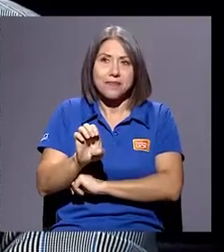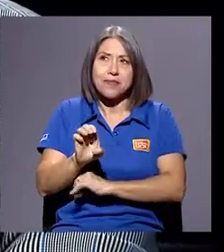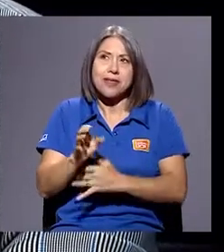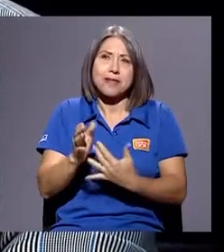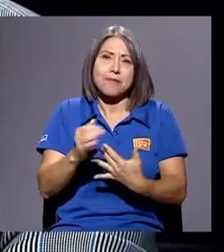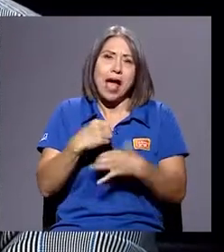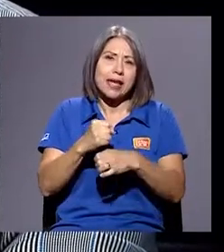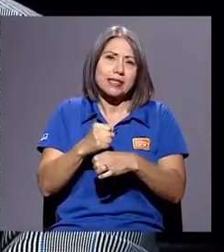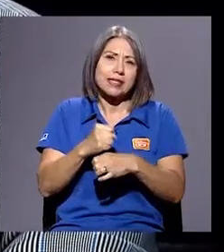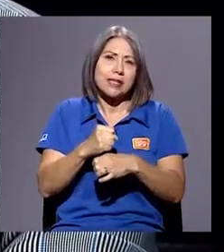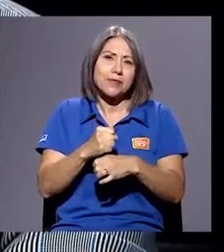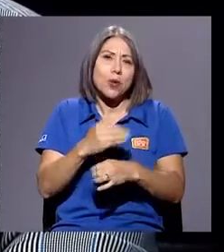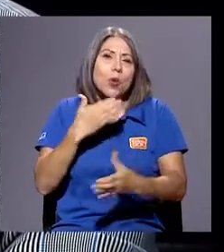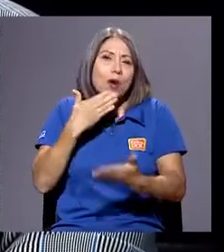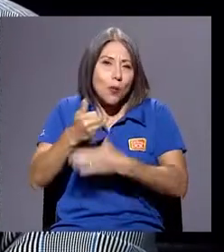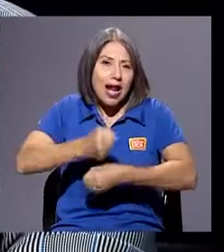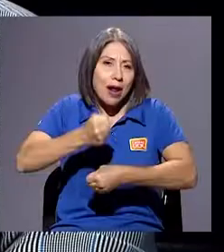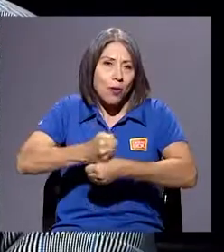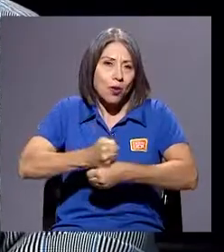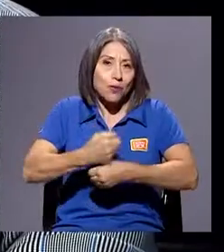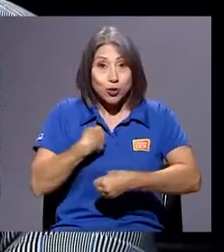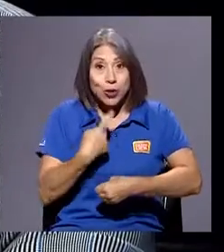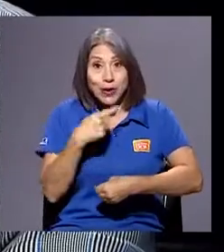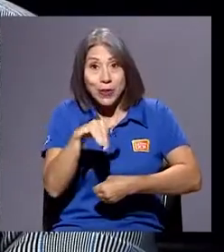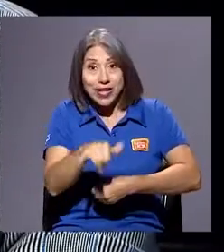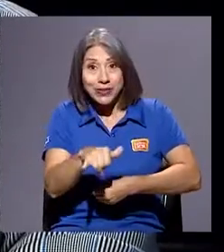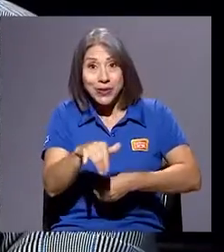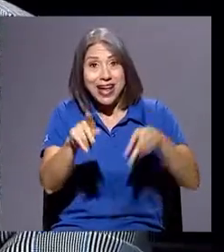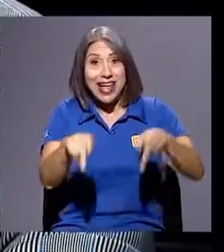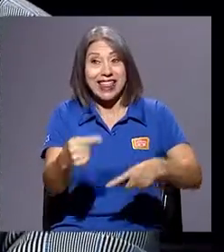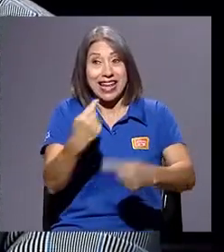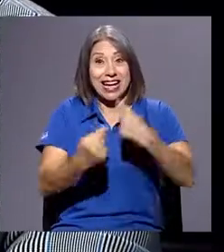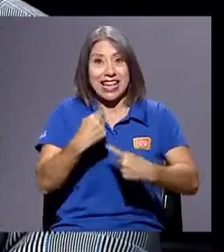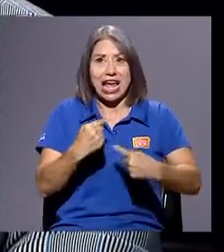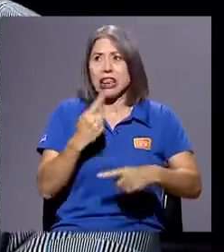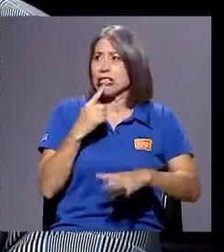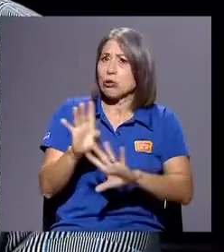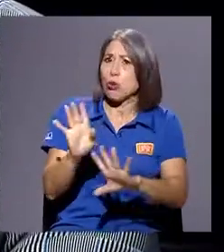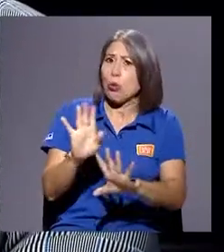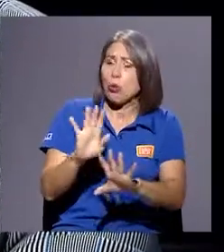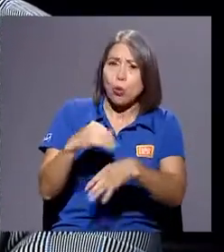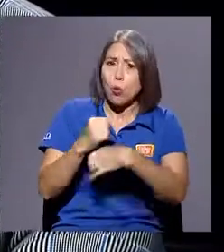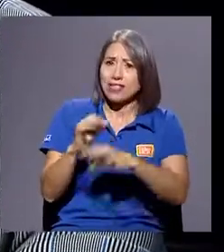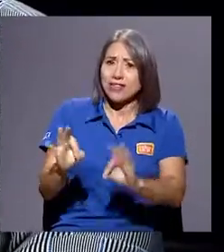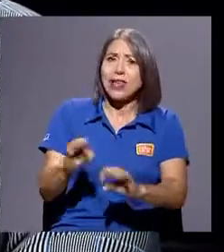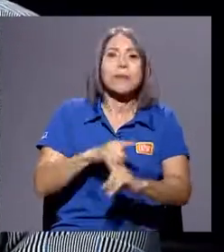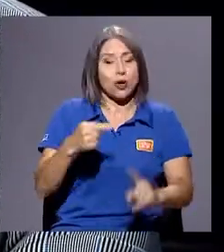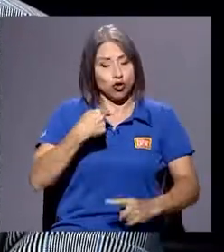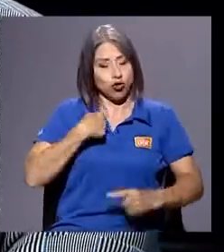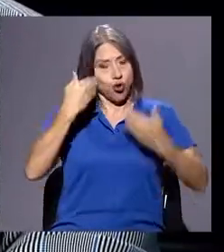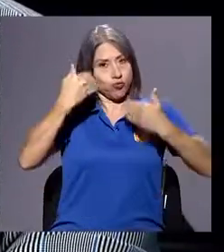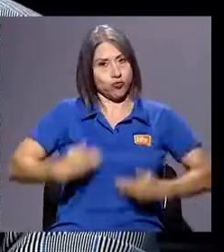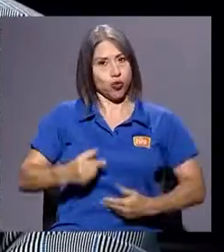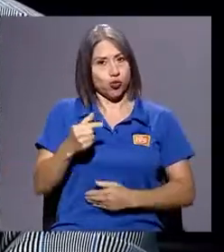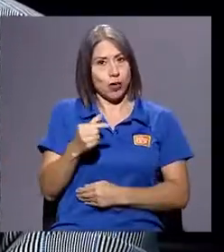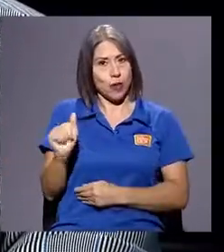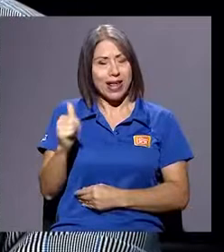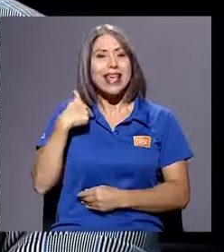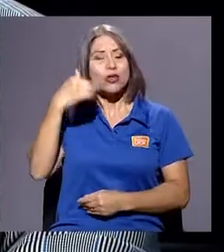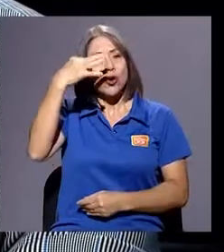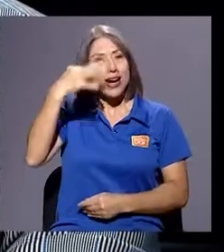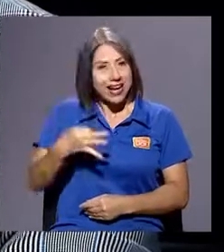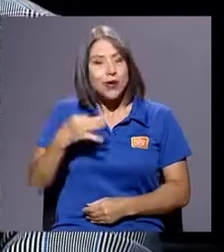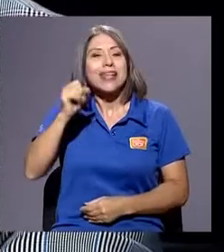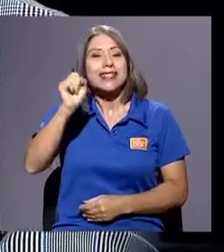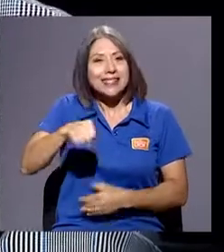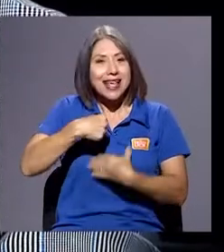una buena labor. Cuando yo digo que hace una buena labor, alguna gente me critica y me dice, no, ni siquiera eso hace bien, pero yo creo, Gustavo Araya, creo que sí hace una buena labor en la